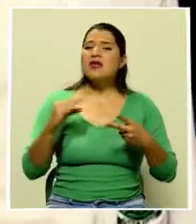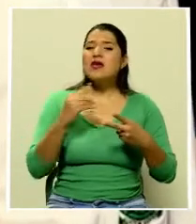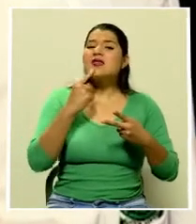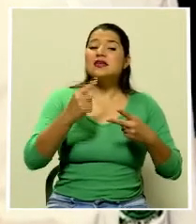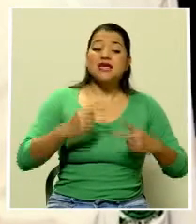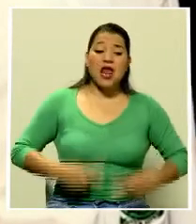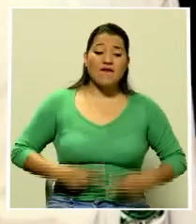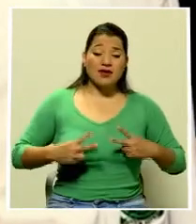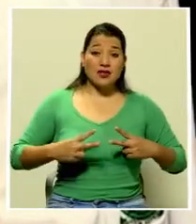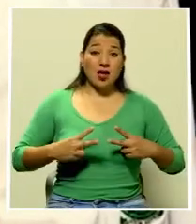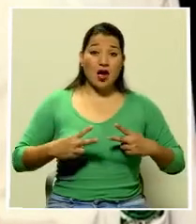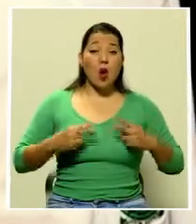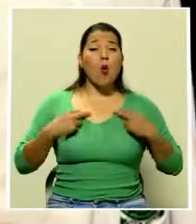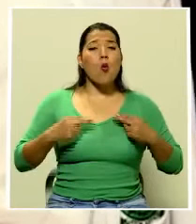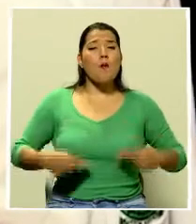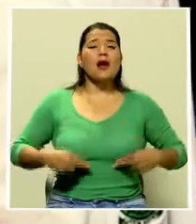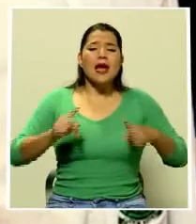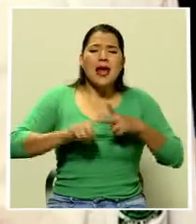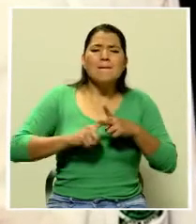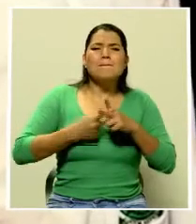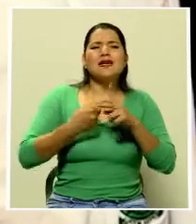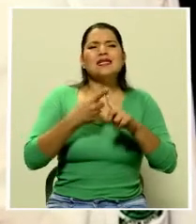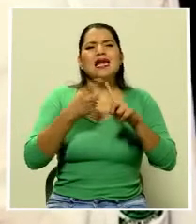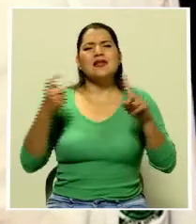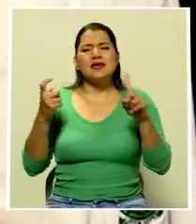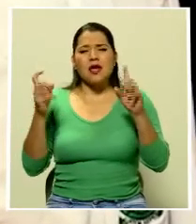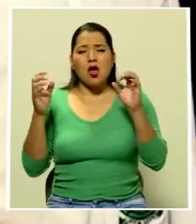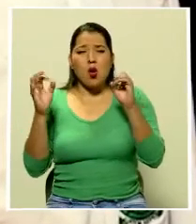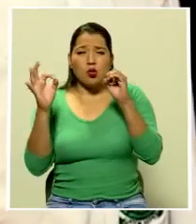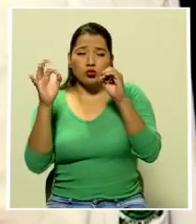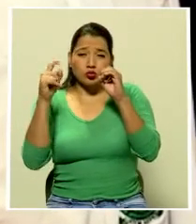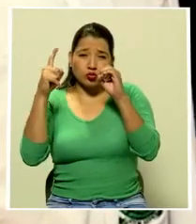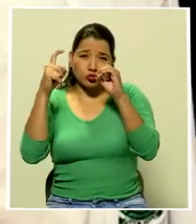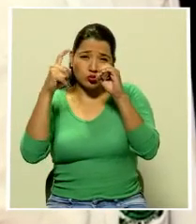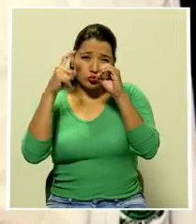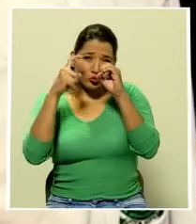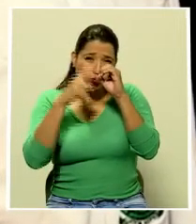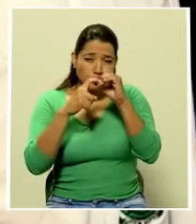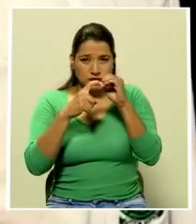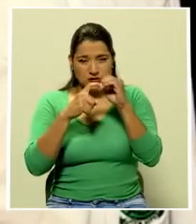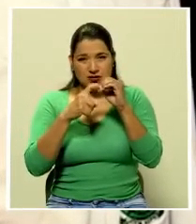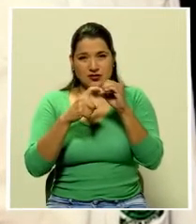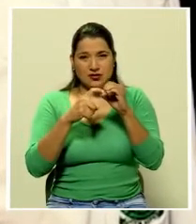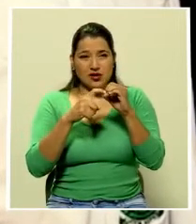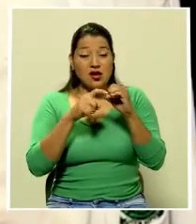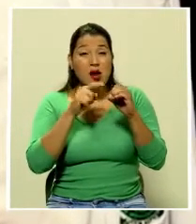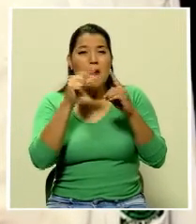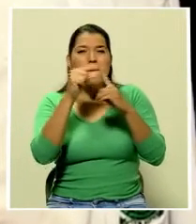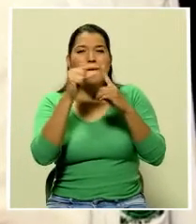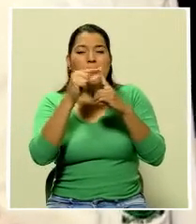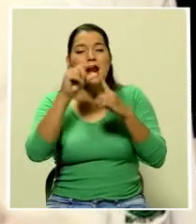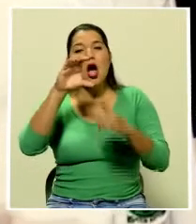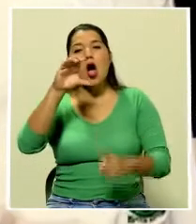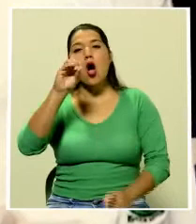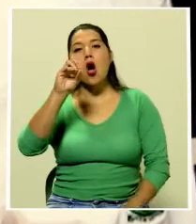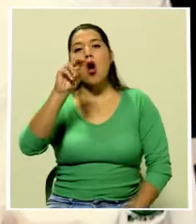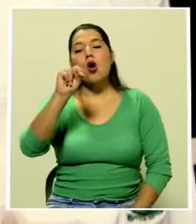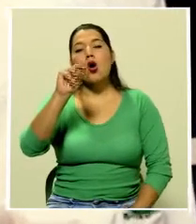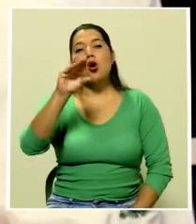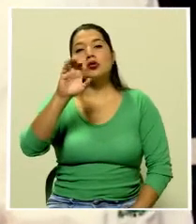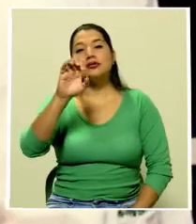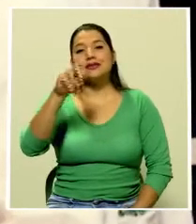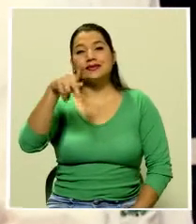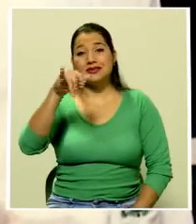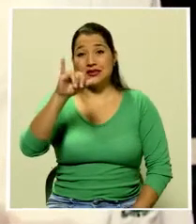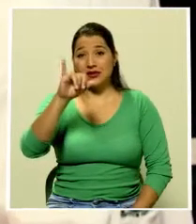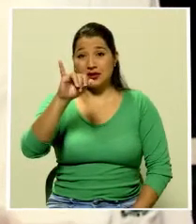concepción. Una palabra muy interesante. Todos los jueces históricamente a nivel internacional han creído que